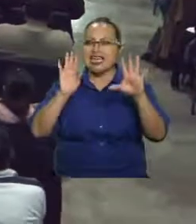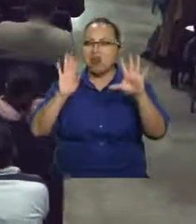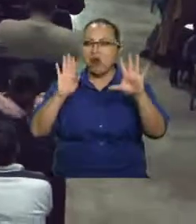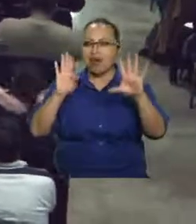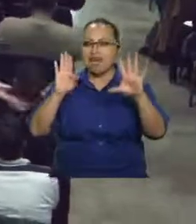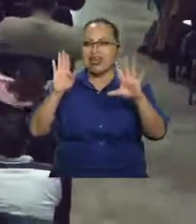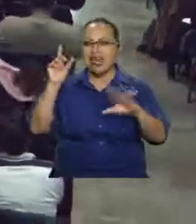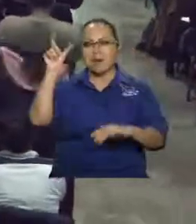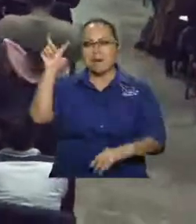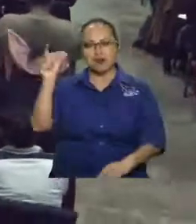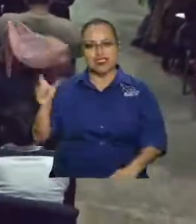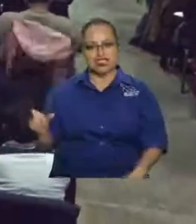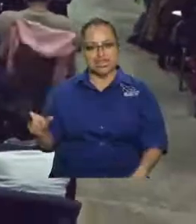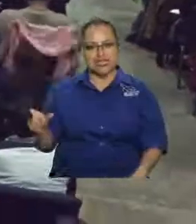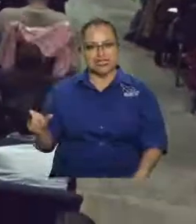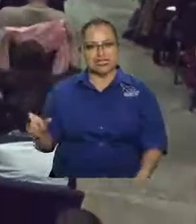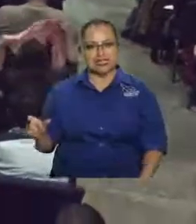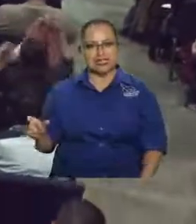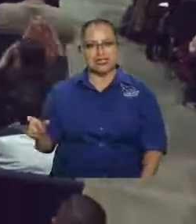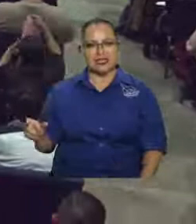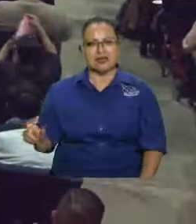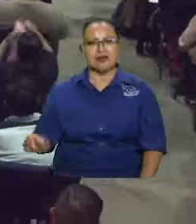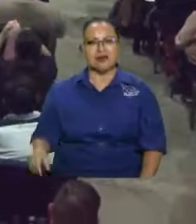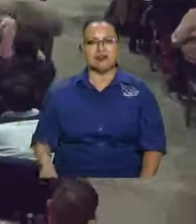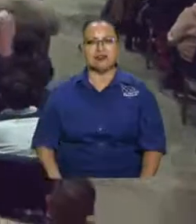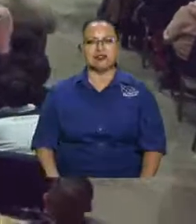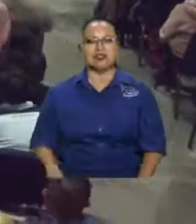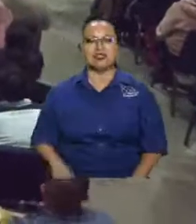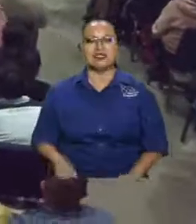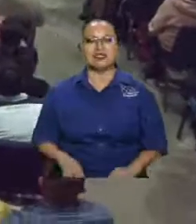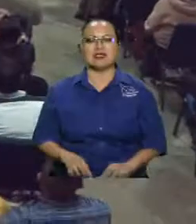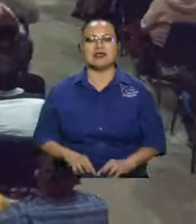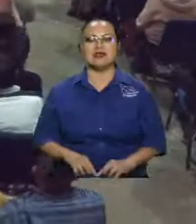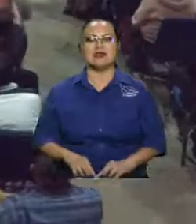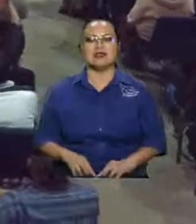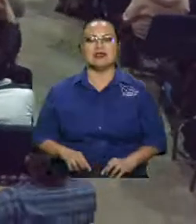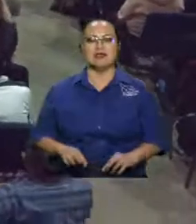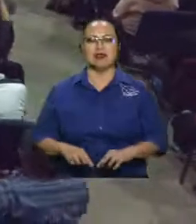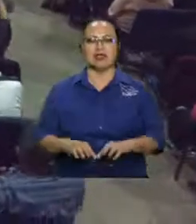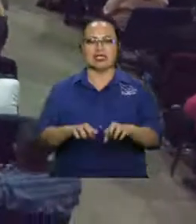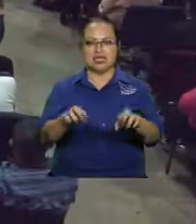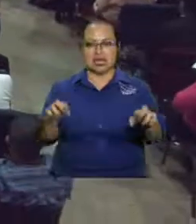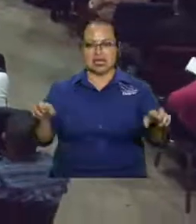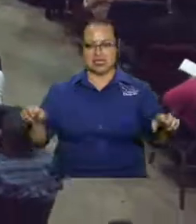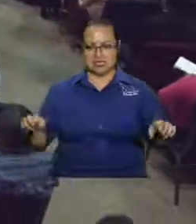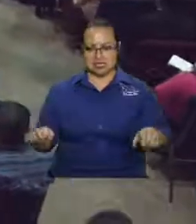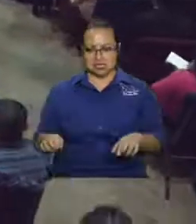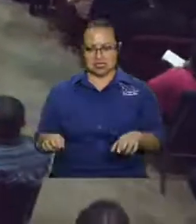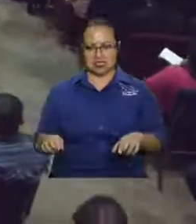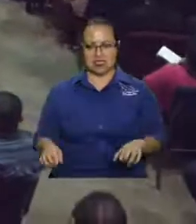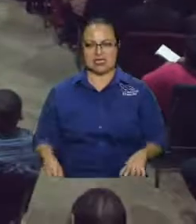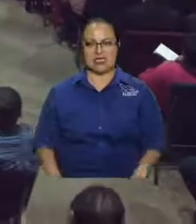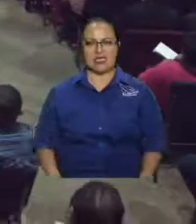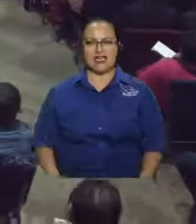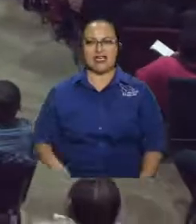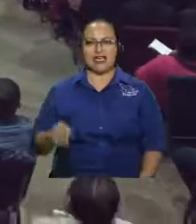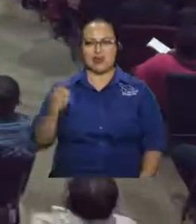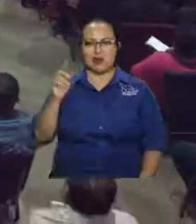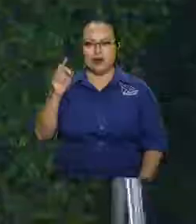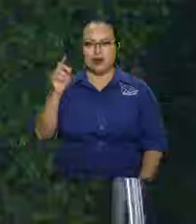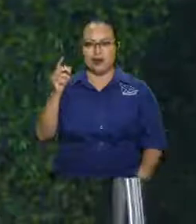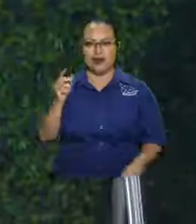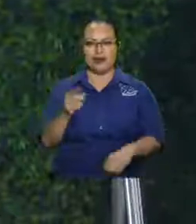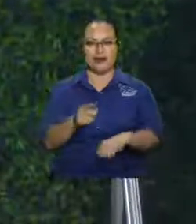hay 9 potestades. Hay más potestades, pero hay por lo menos 9 potestades. Las voy a decir, 7 voy a decir así, solo